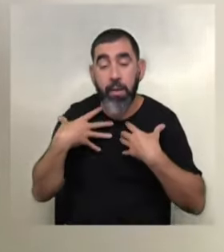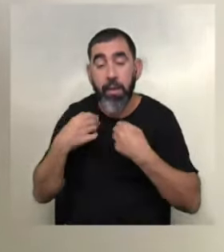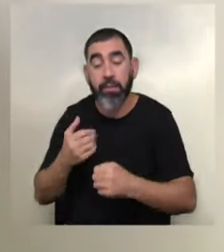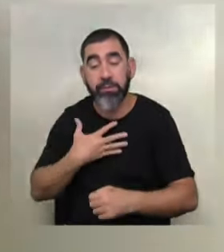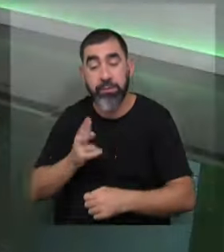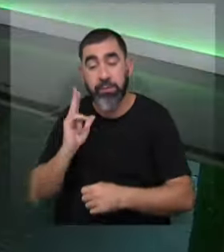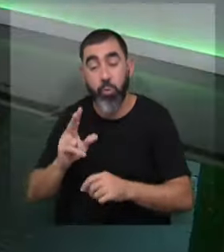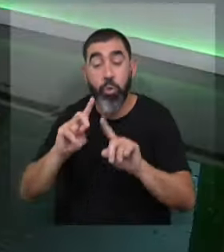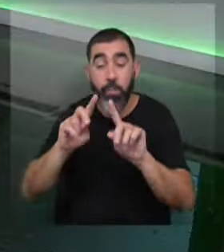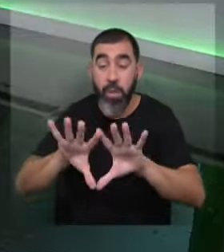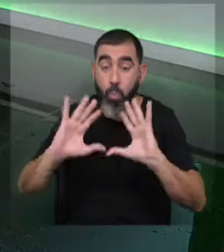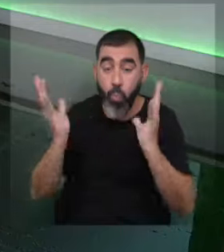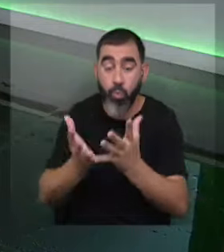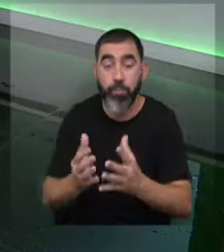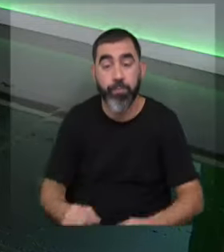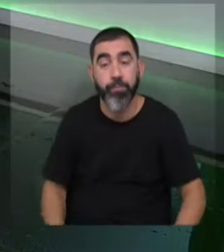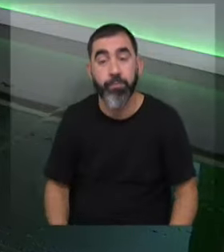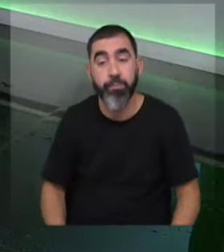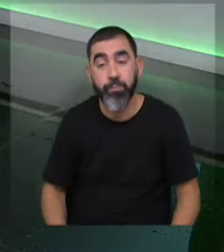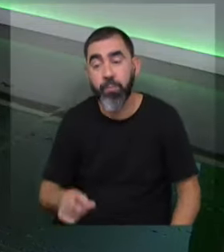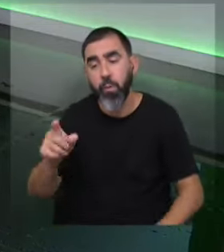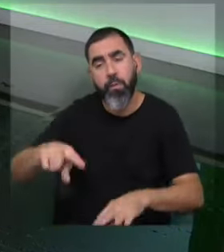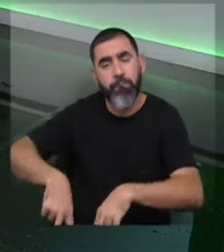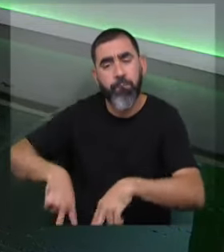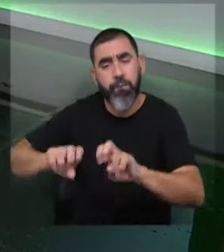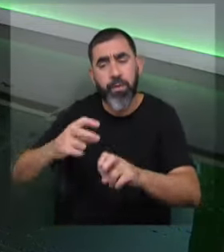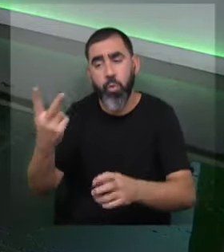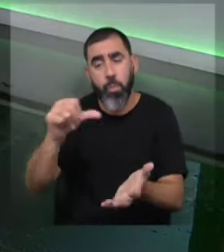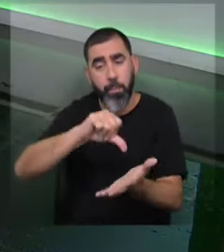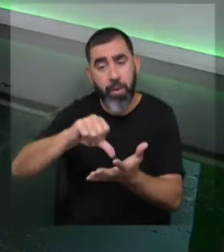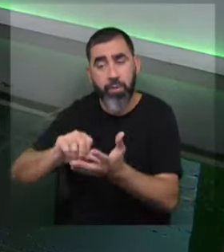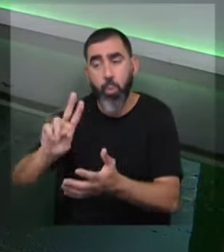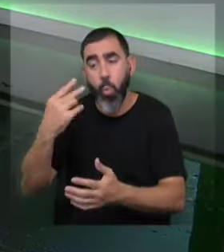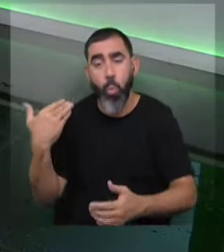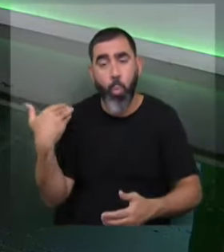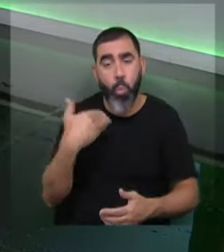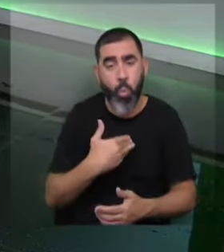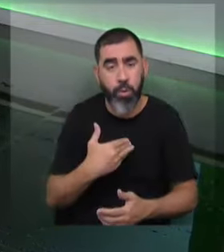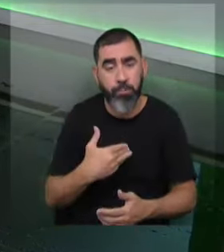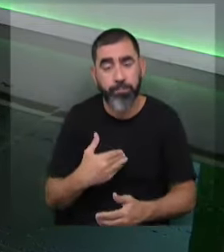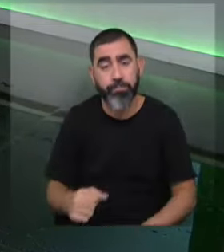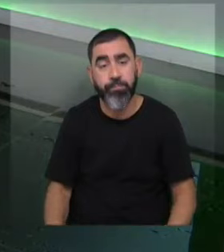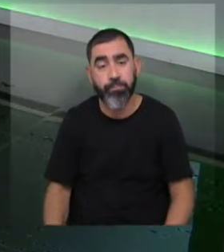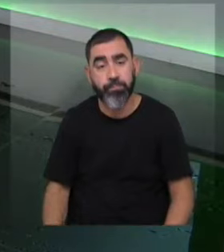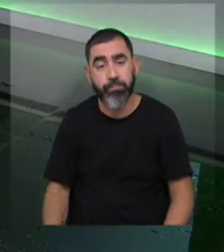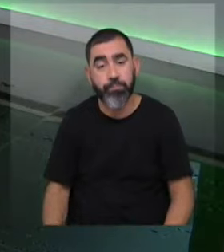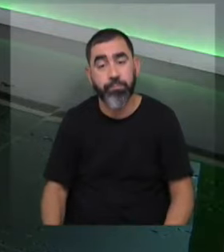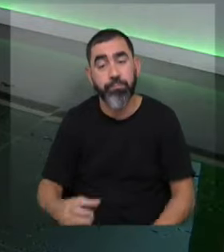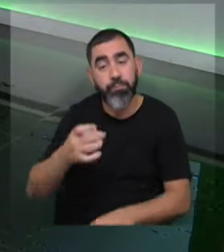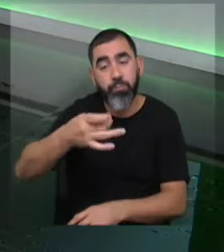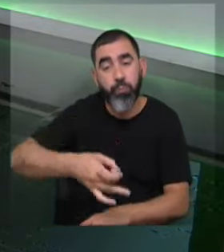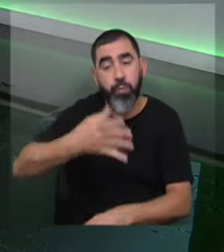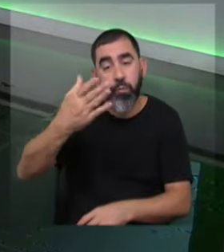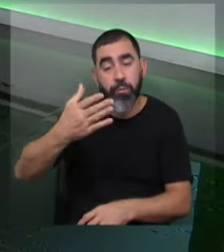José, perdón, en tu condición de investigador de ambos países, de Argentina y de Uruguay, yo me atrevo a ponerte un rótulo que vendría a ser especialista en el